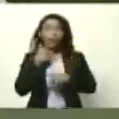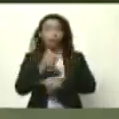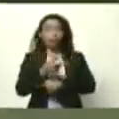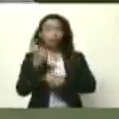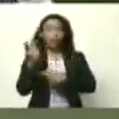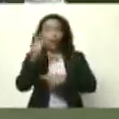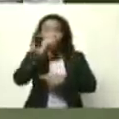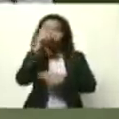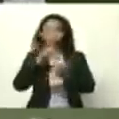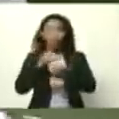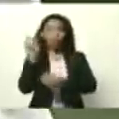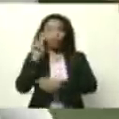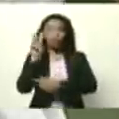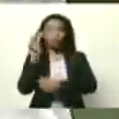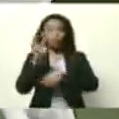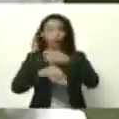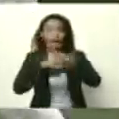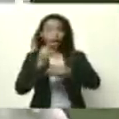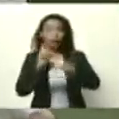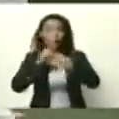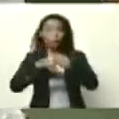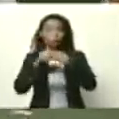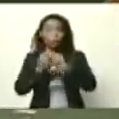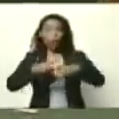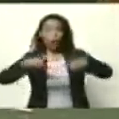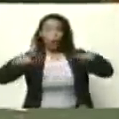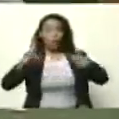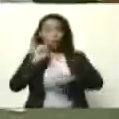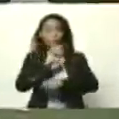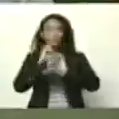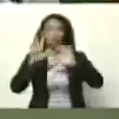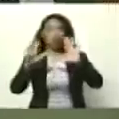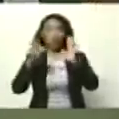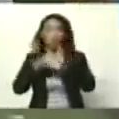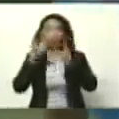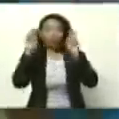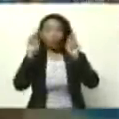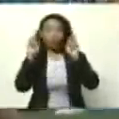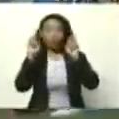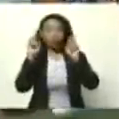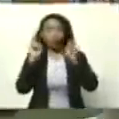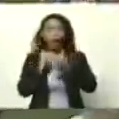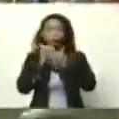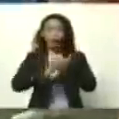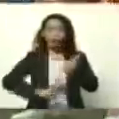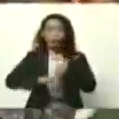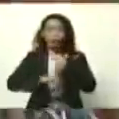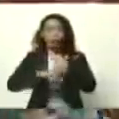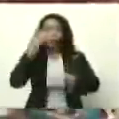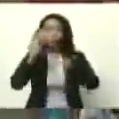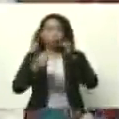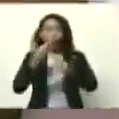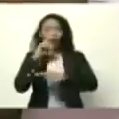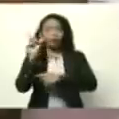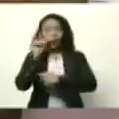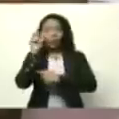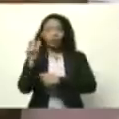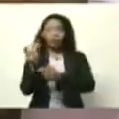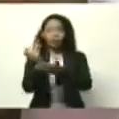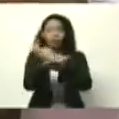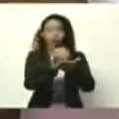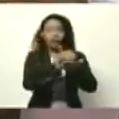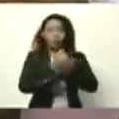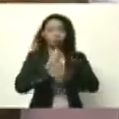el año 2022 se ha registrado un incremento de 28.000 nuevos contribuyentes jurídicos. Asimismo, las recaudaciones tuvieron un incremento